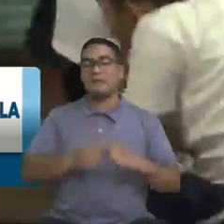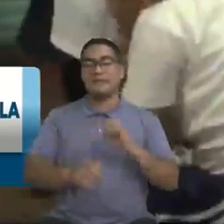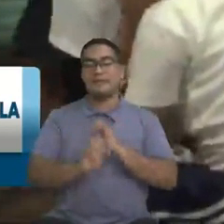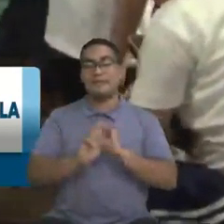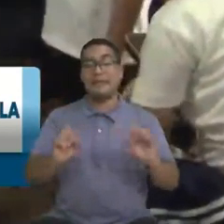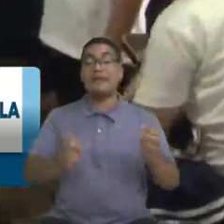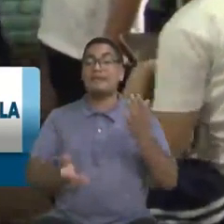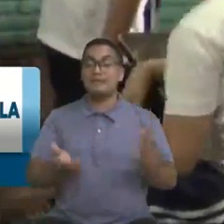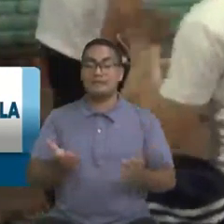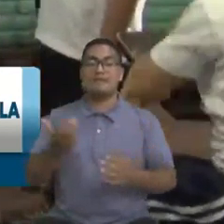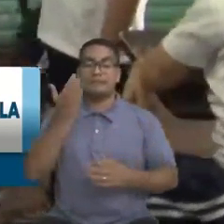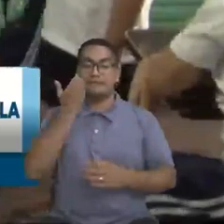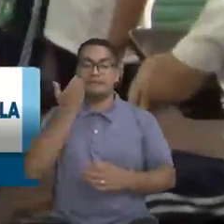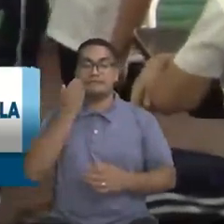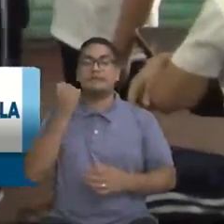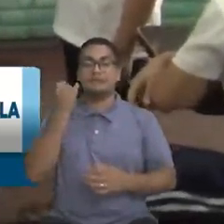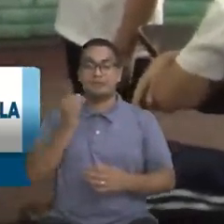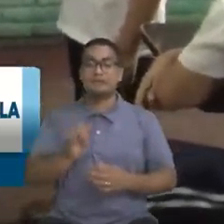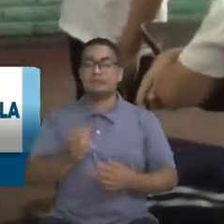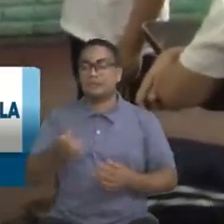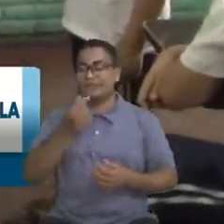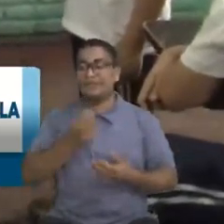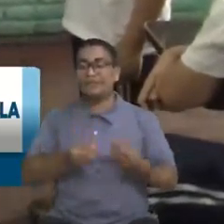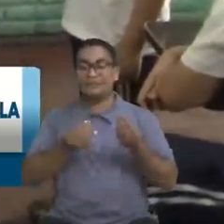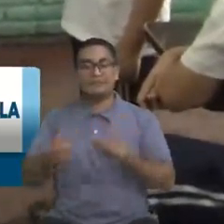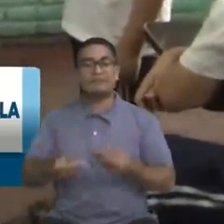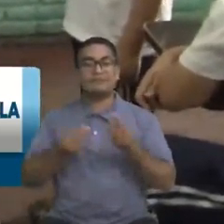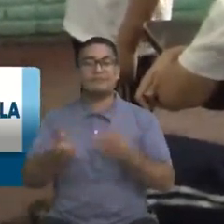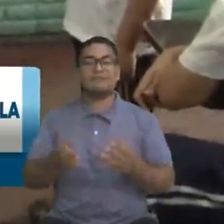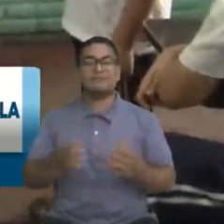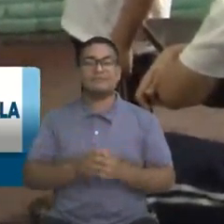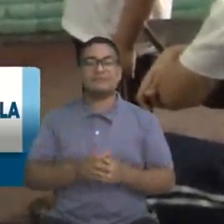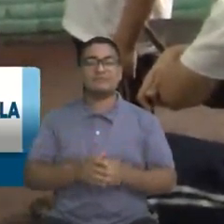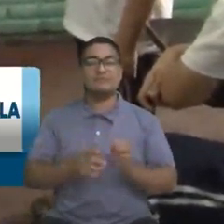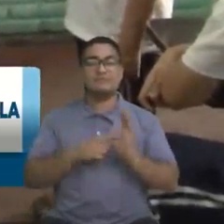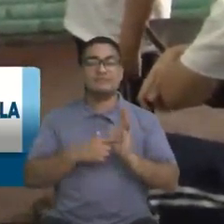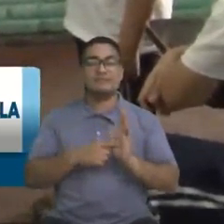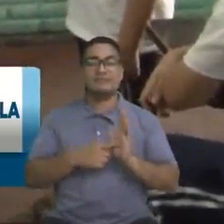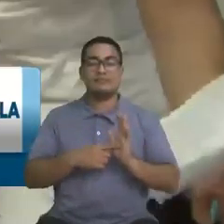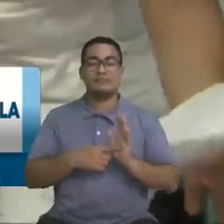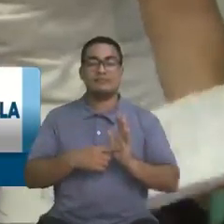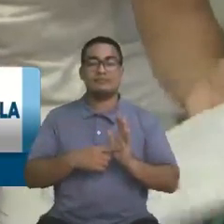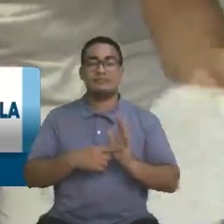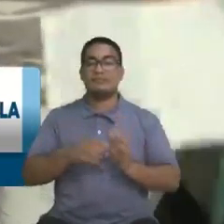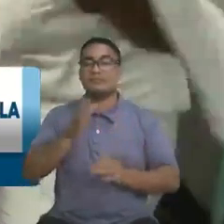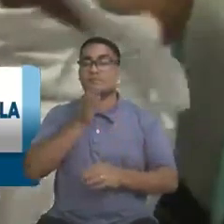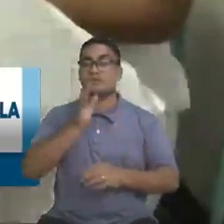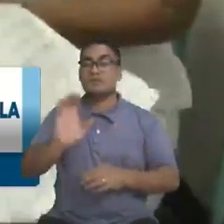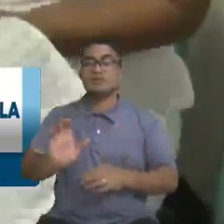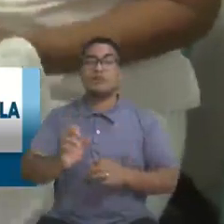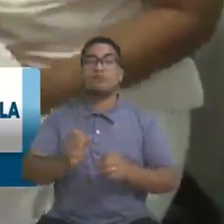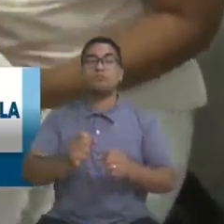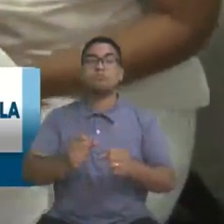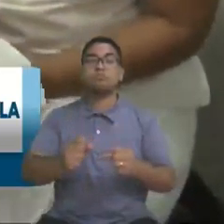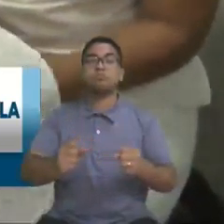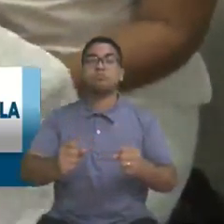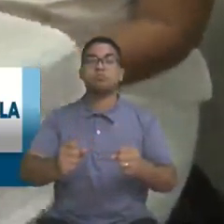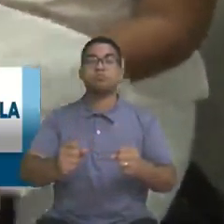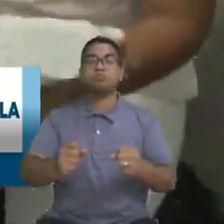el hierro, ¿verdad? Pero las vitaminas, los minerales se encuentran en las frutas y verduras, que si el niño está sano, con solamente su